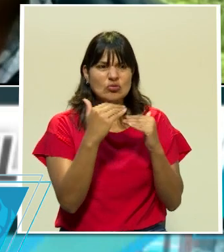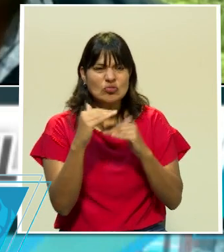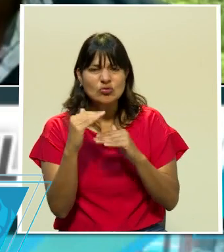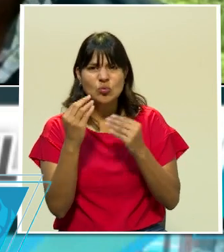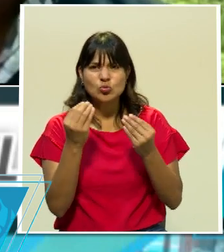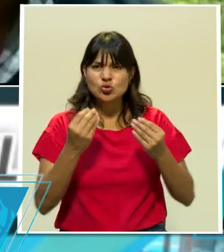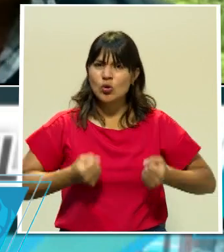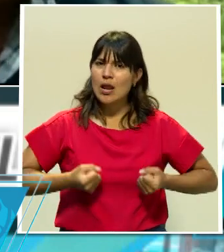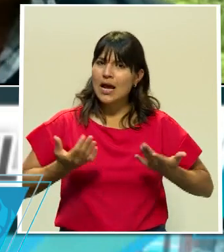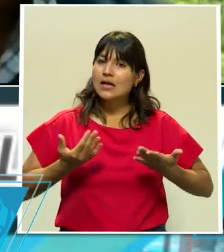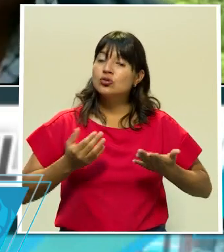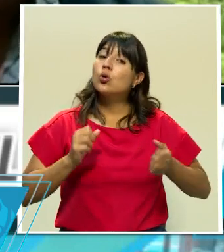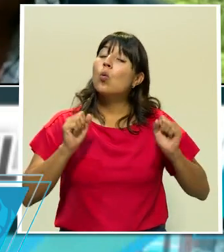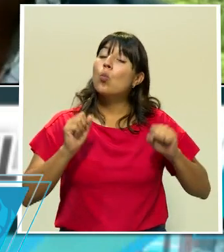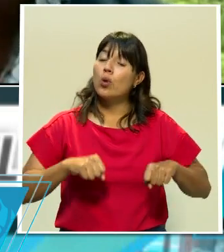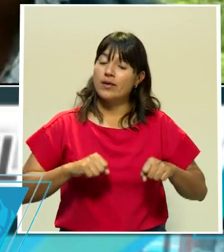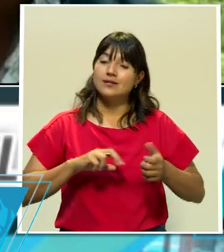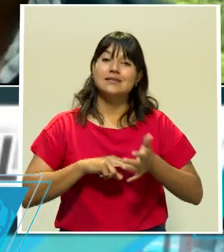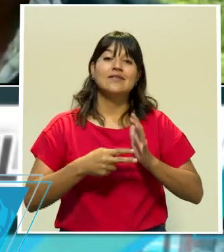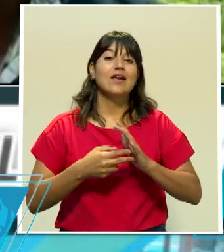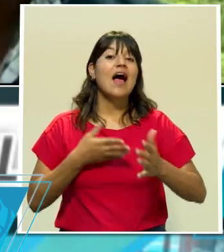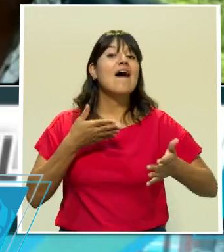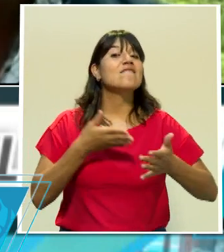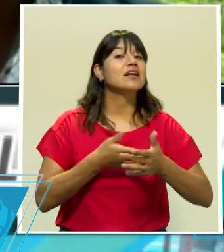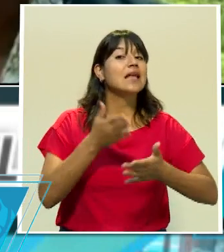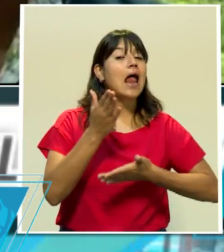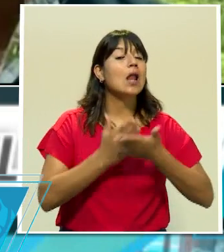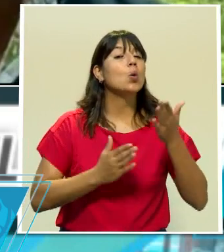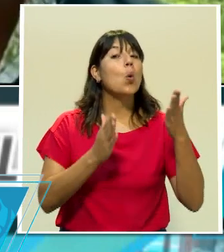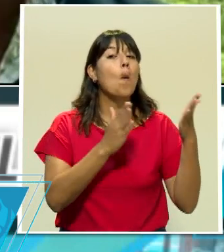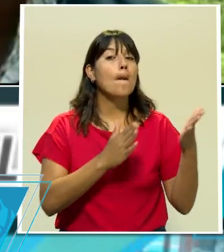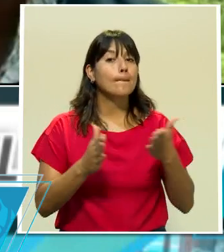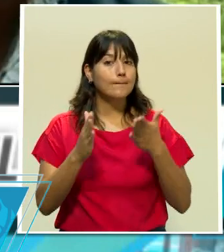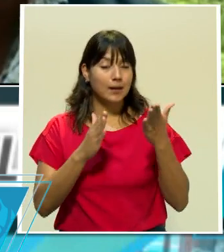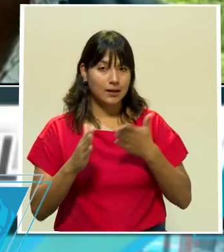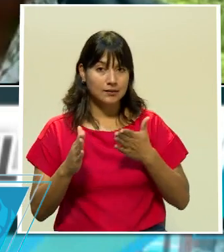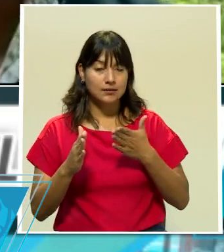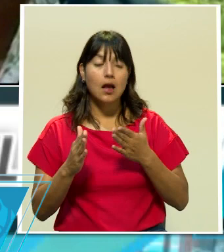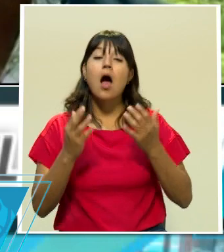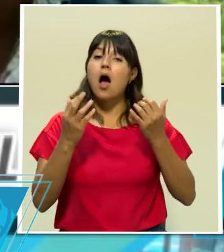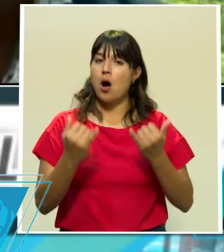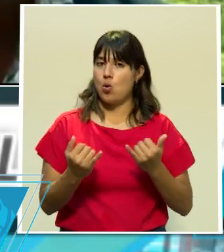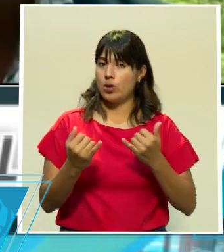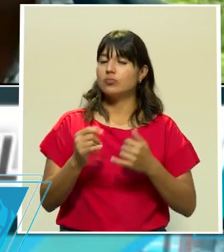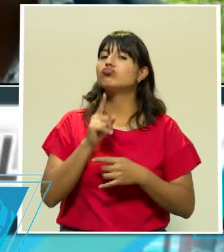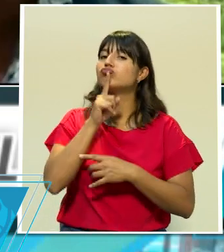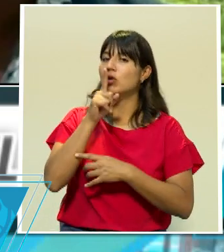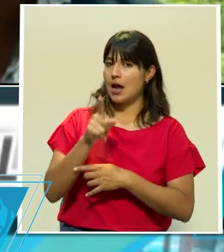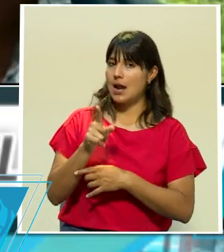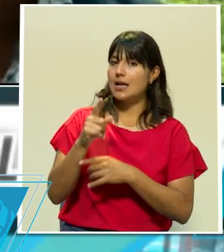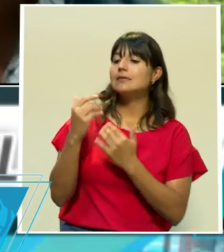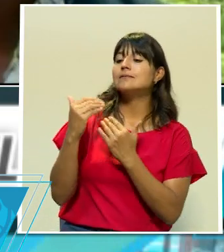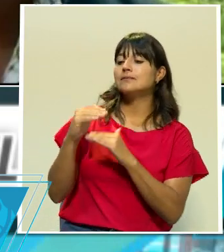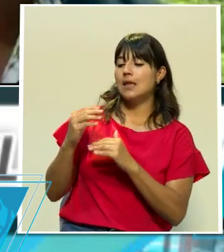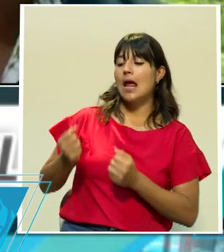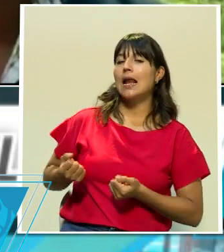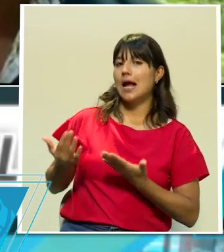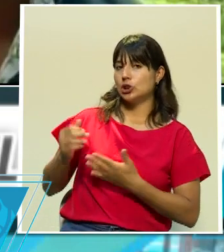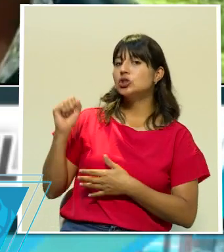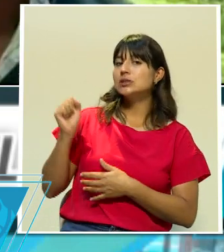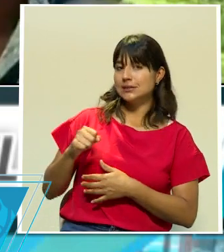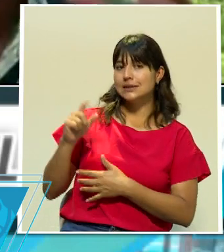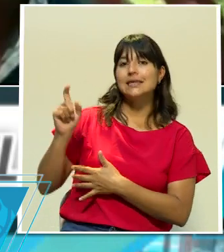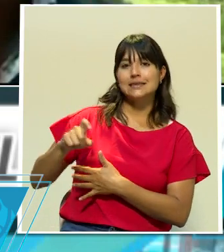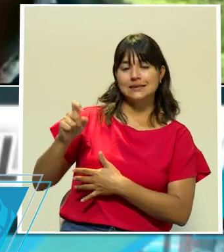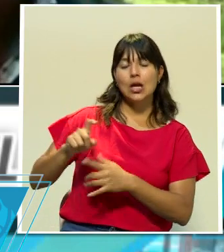dañando. Entonces, si bien es cierto, el recorte es necesario, también es necesario entender que hay una